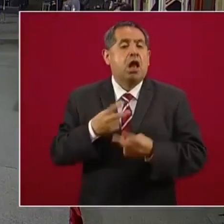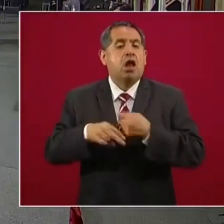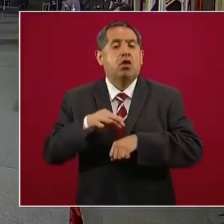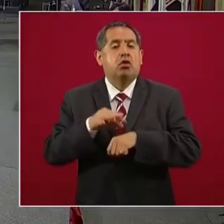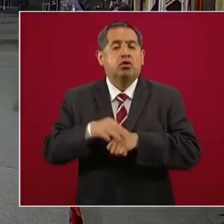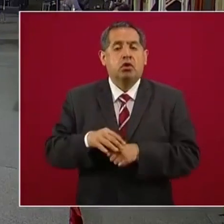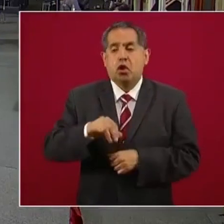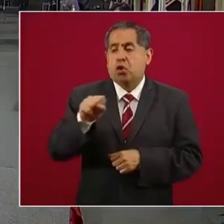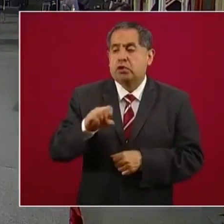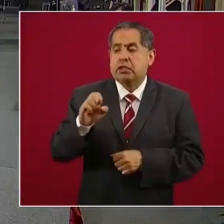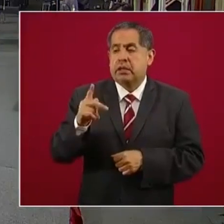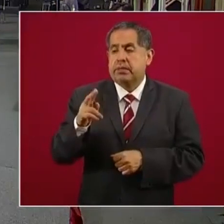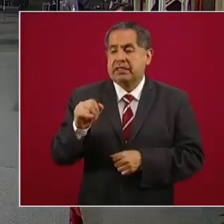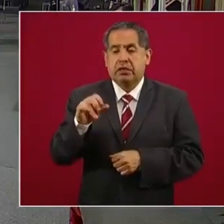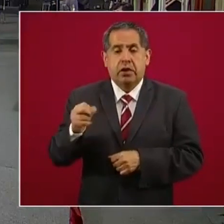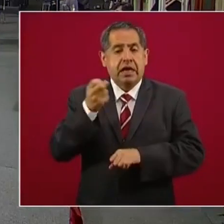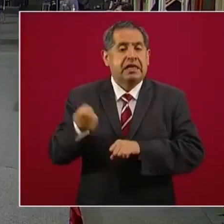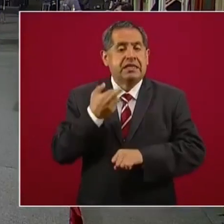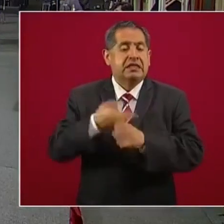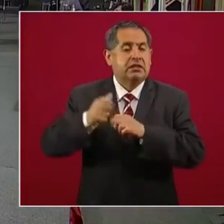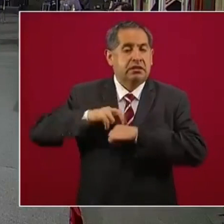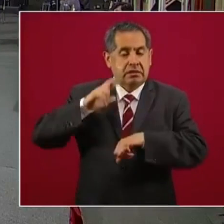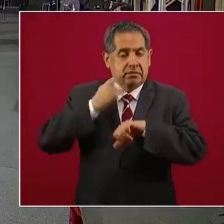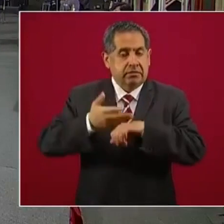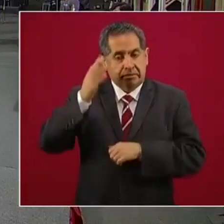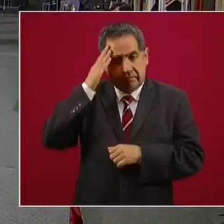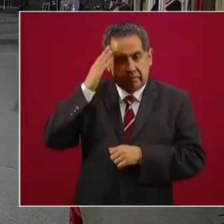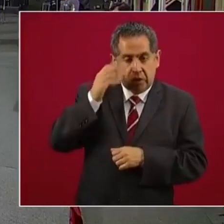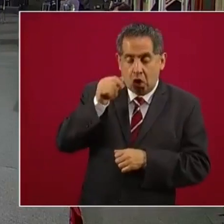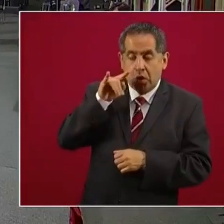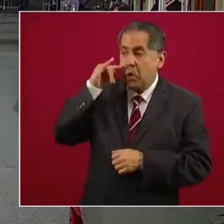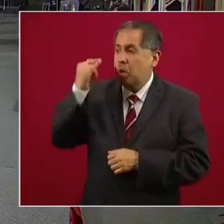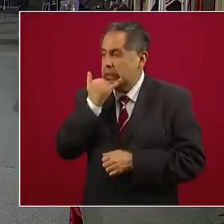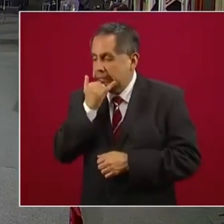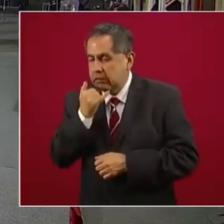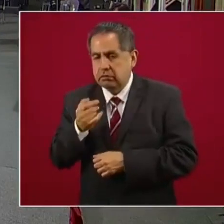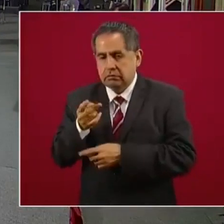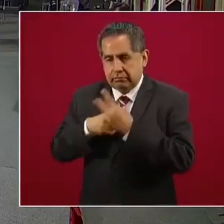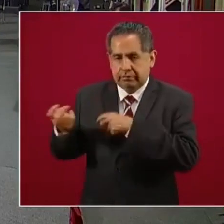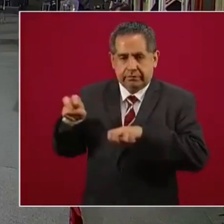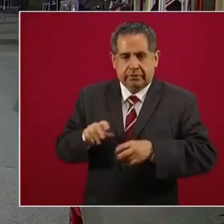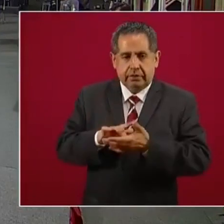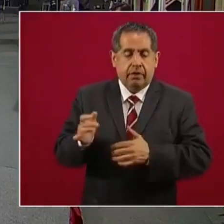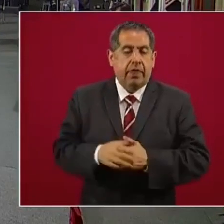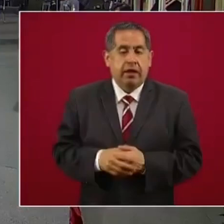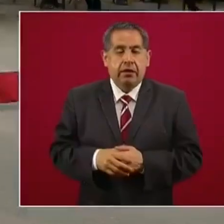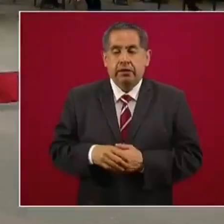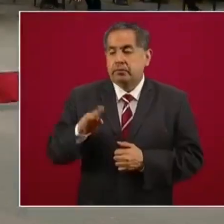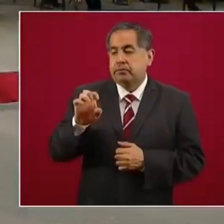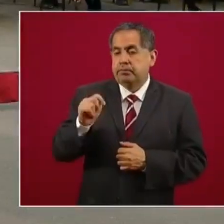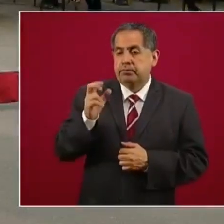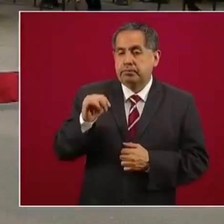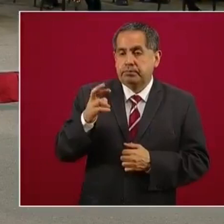Ignacio Santos Preciado, secretario del Consejo de Salubridad General, que no lo había yo visto. Jorge, gracias por acompañarnos. Miguel Betancourt, de la